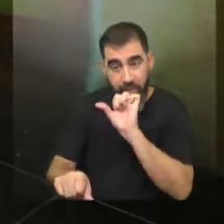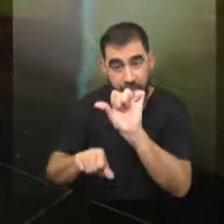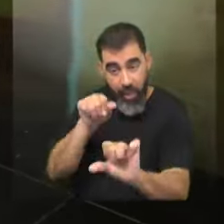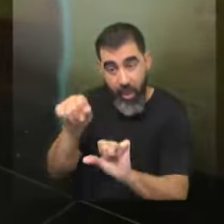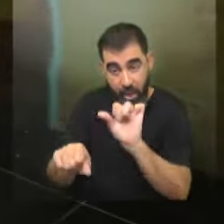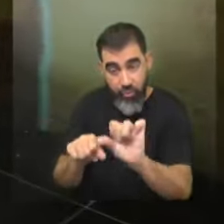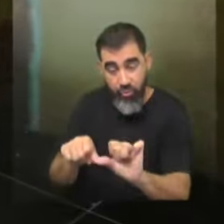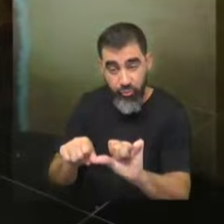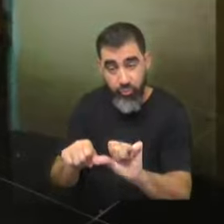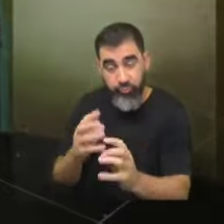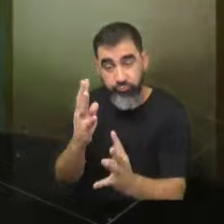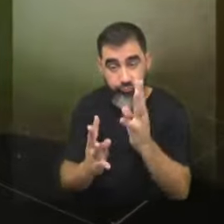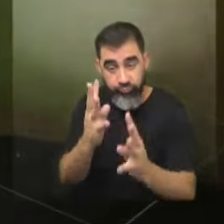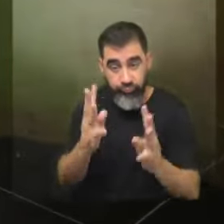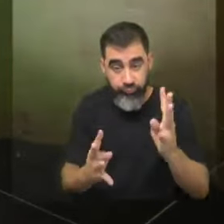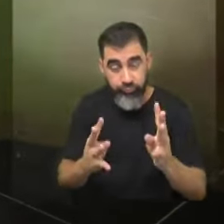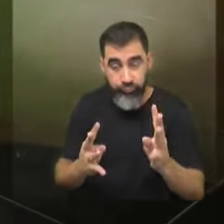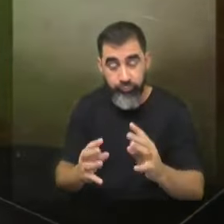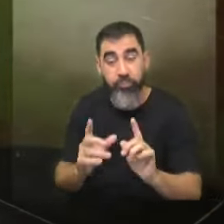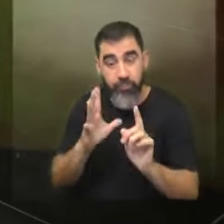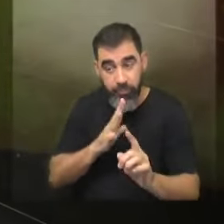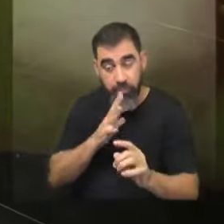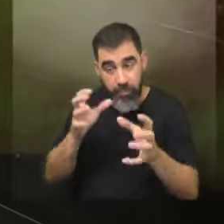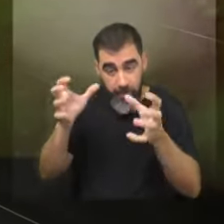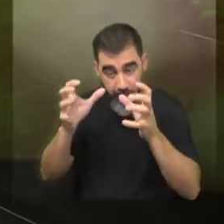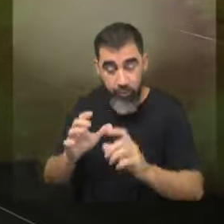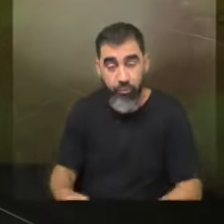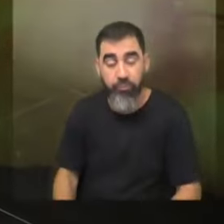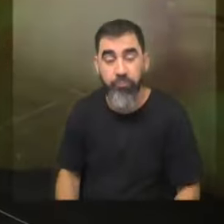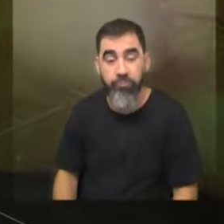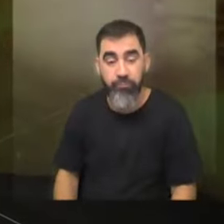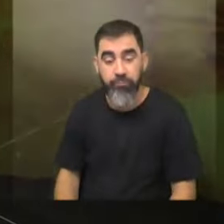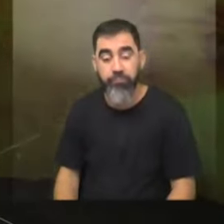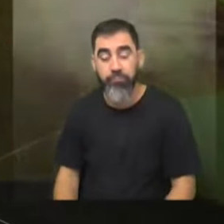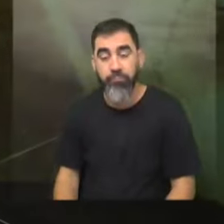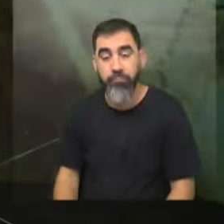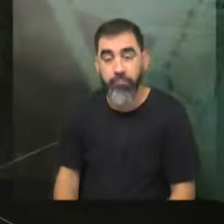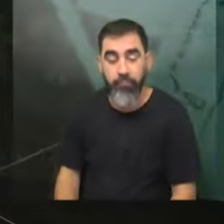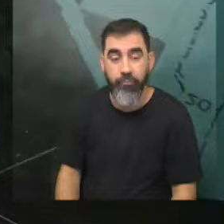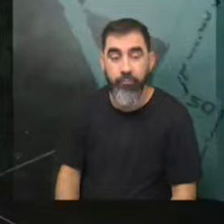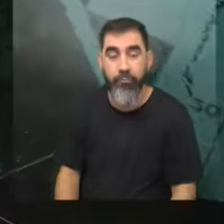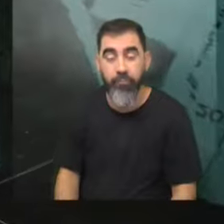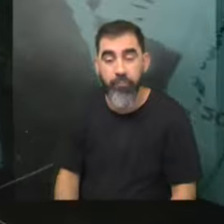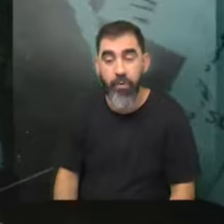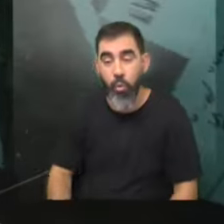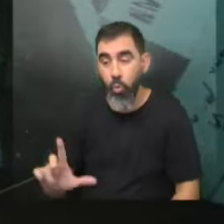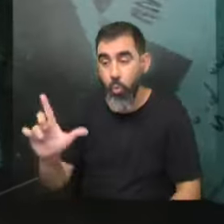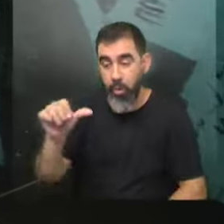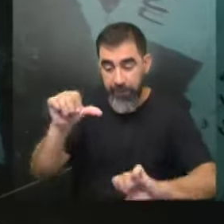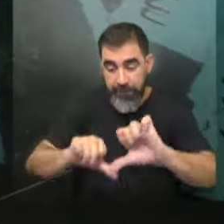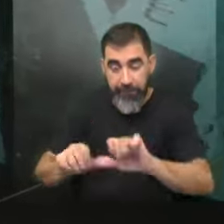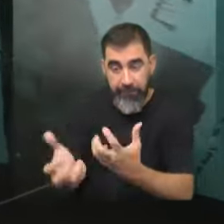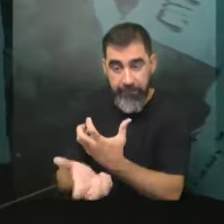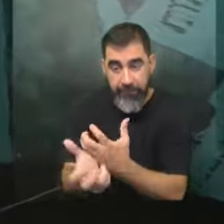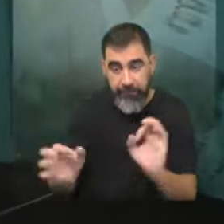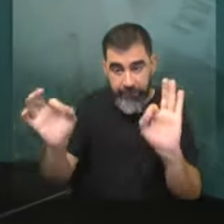afecta los cultivos y sobre todo los orgánicos, que son los que tienen, suelen tener más valor, pero también son más delicados por la falta, bueno, de aplicación de pesticidas y todo